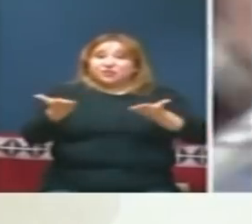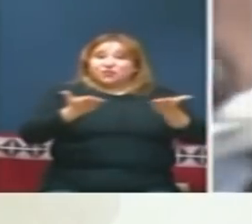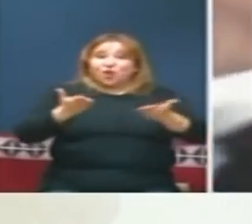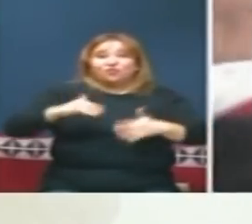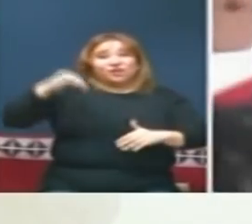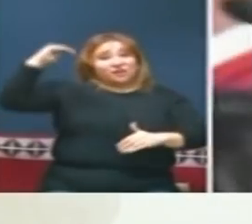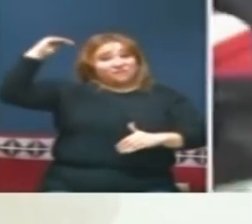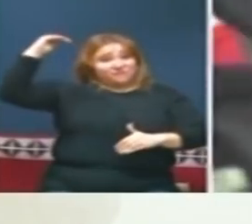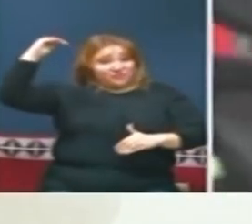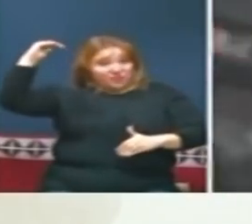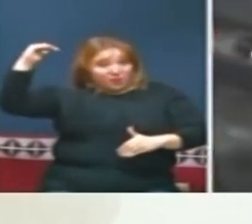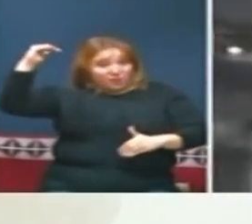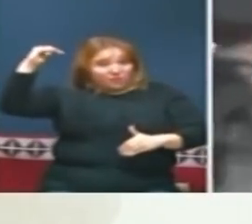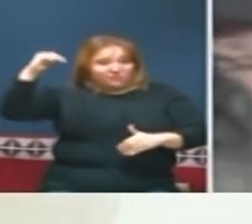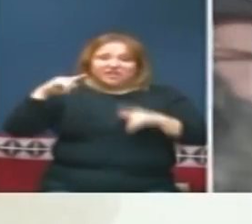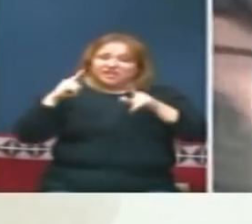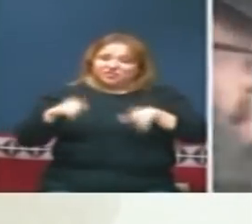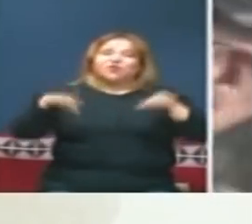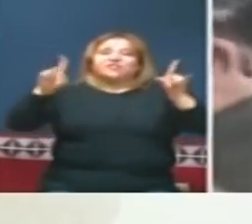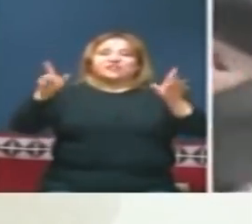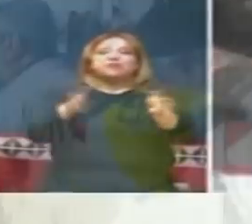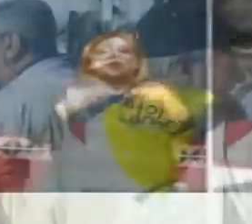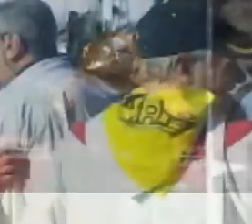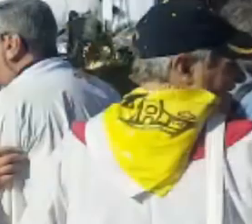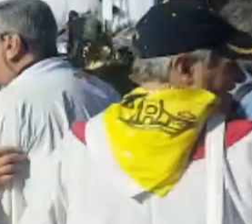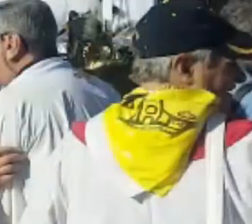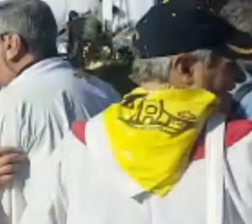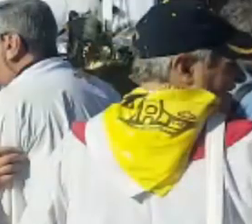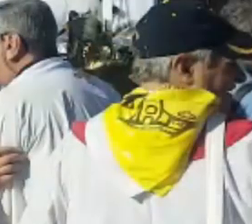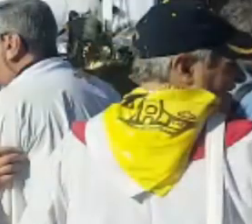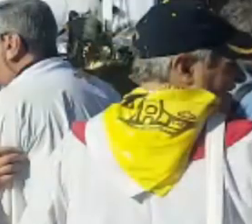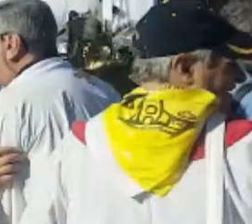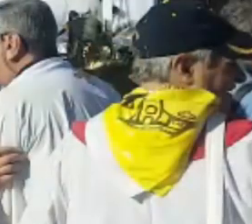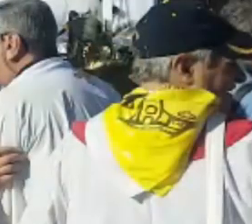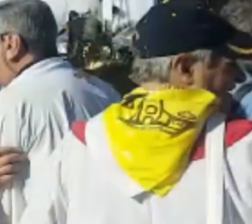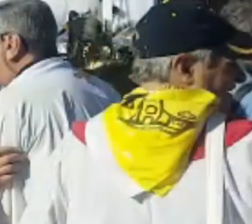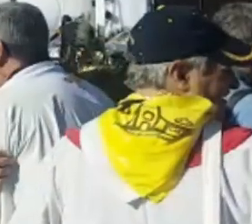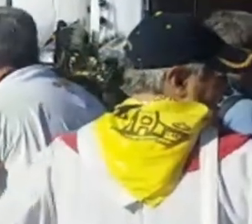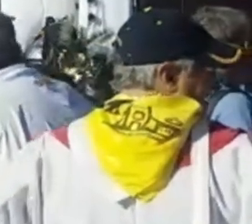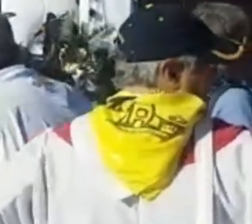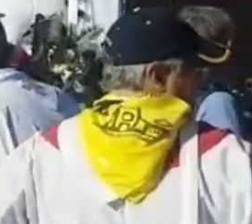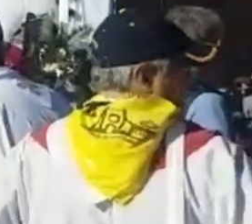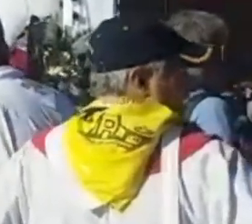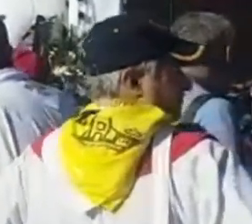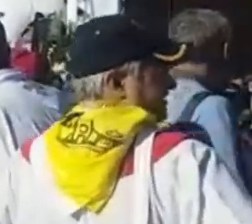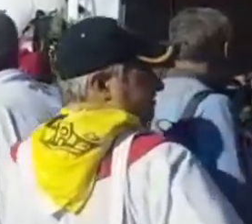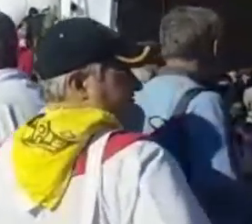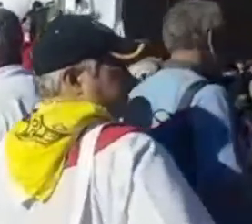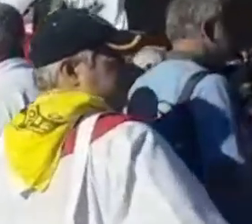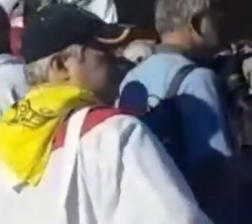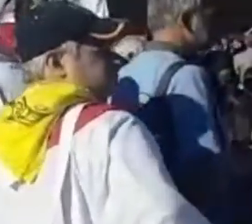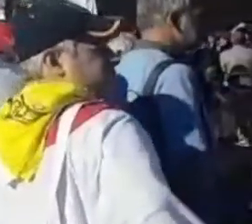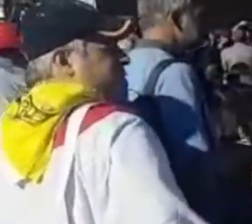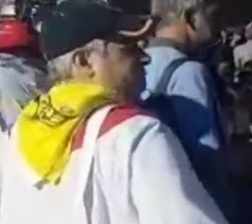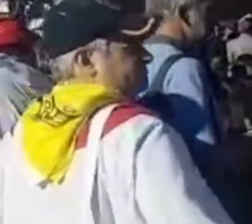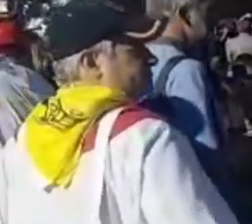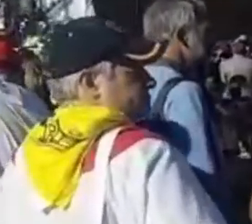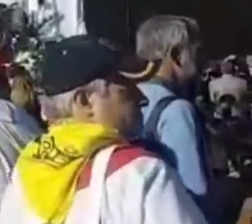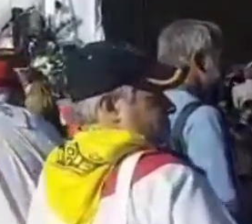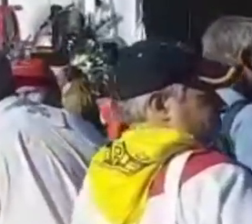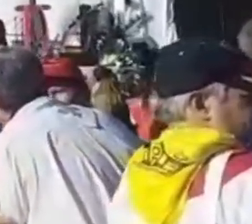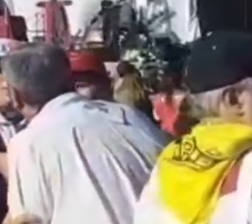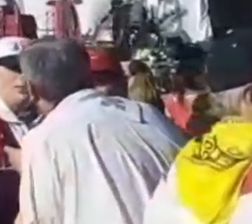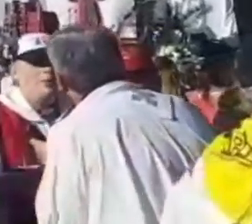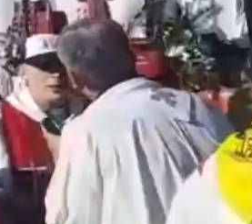y especialmente de la juventud. Llegamos hasta este día tan especial, donde la